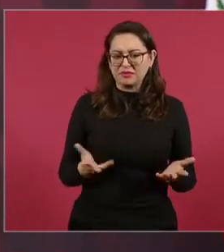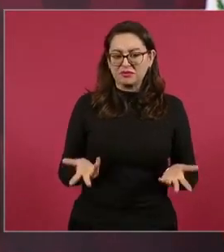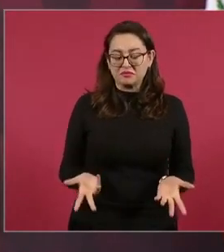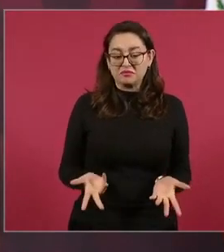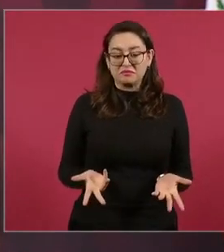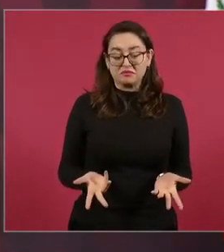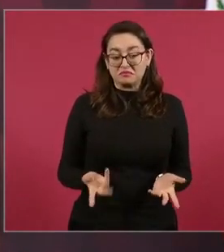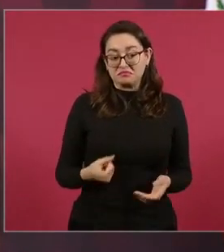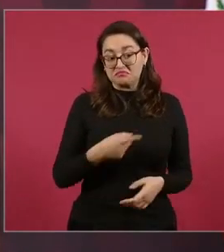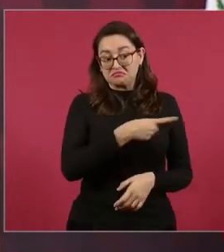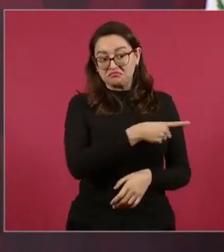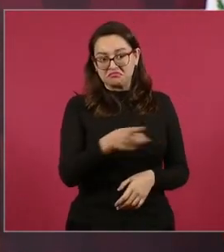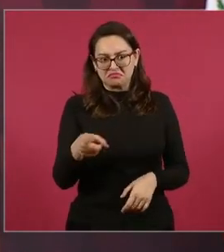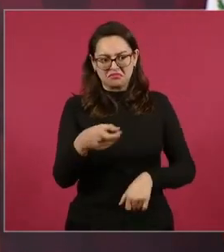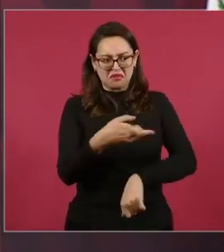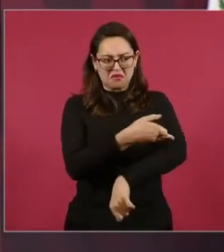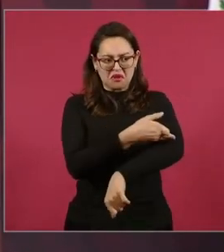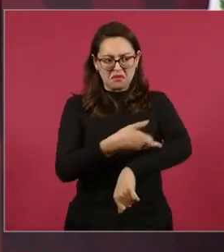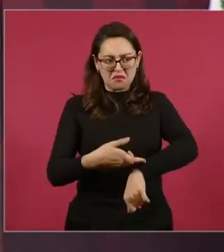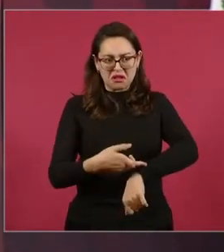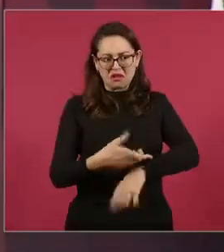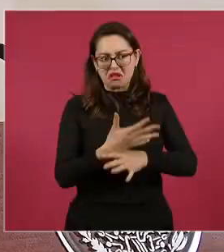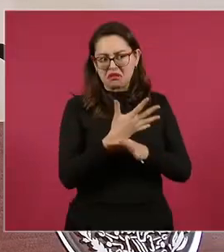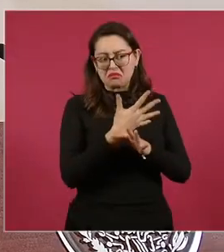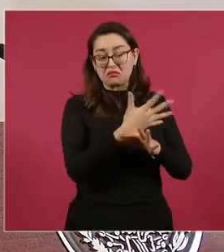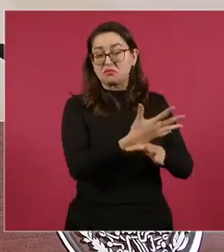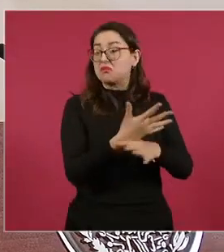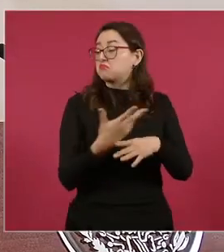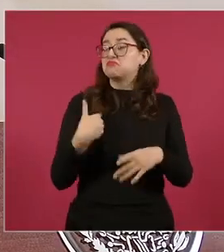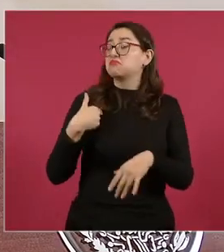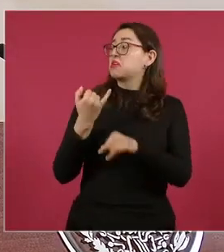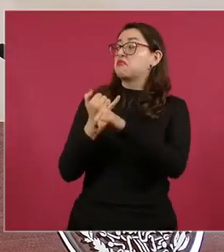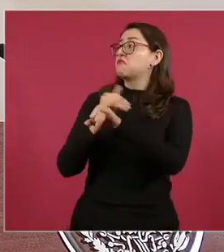información. Yo di instrucciones